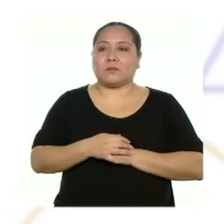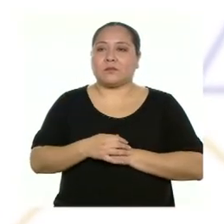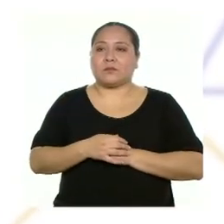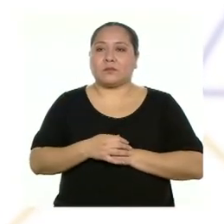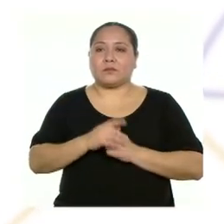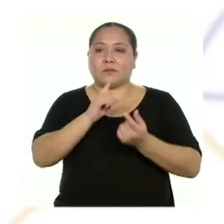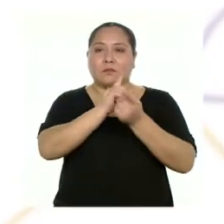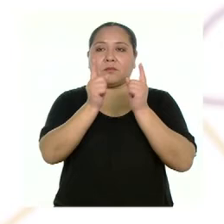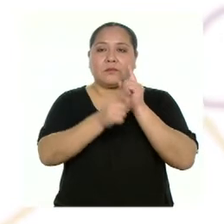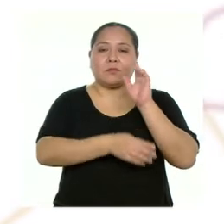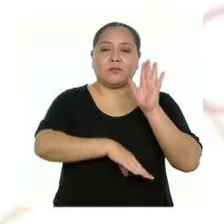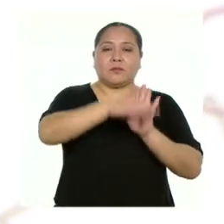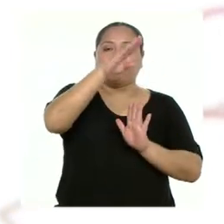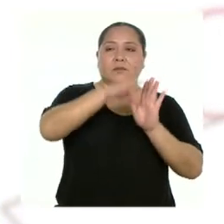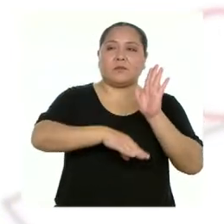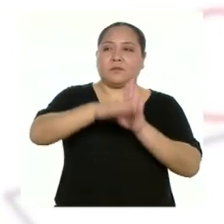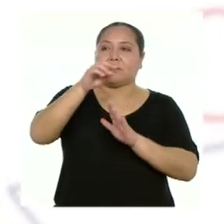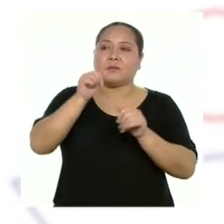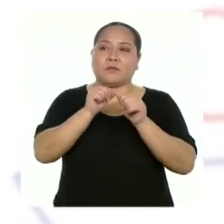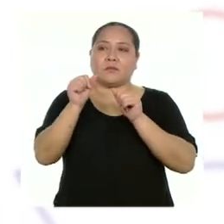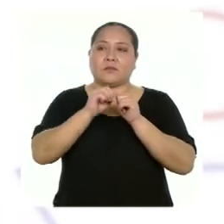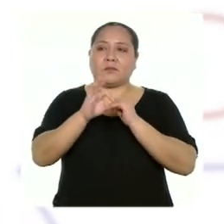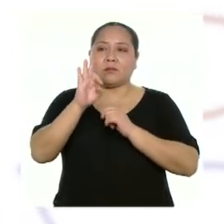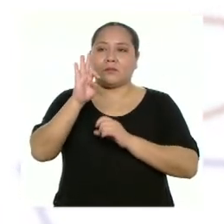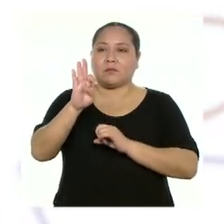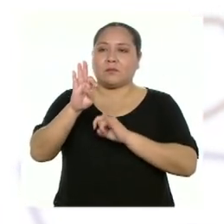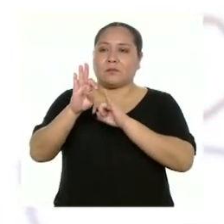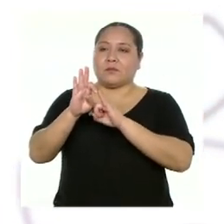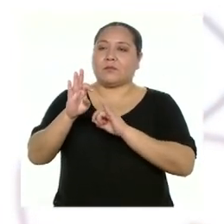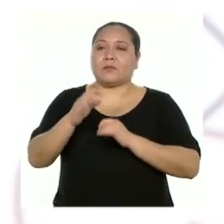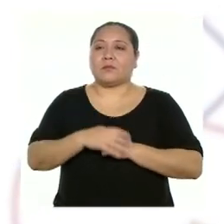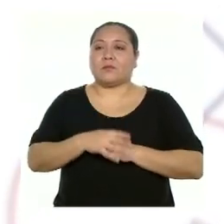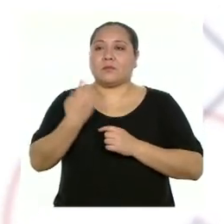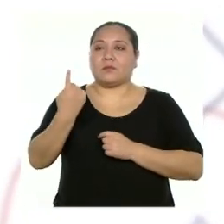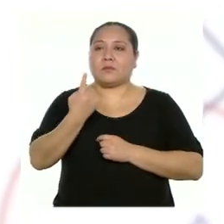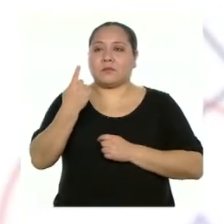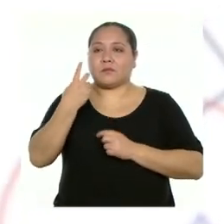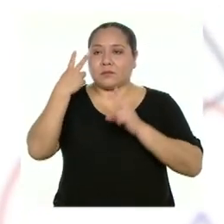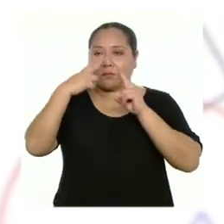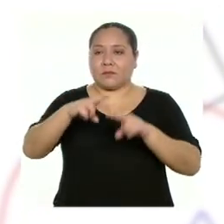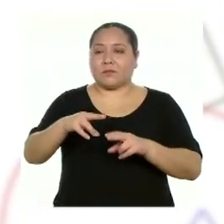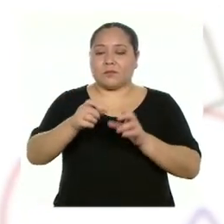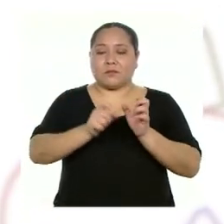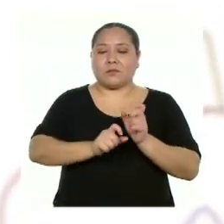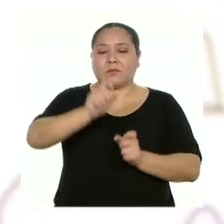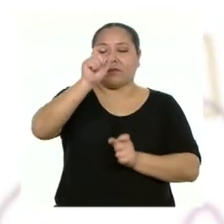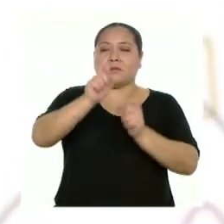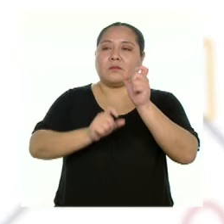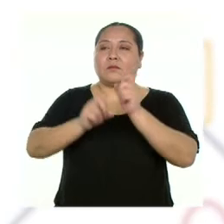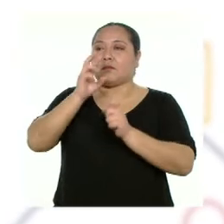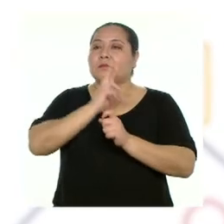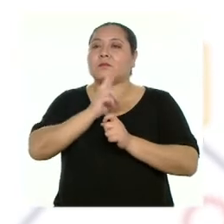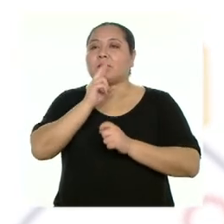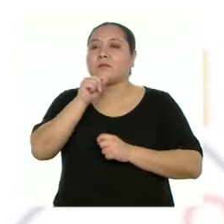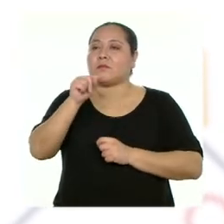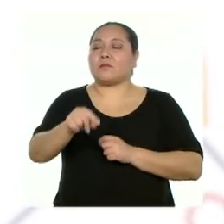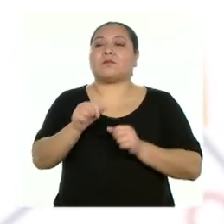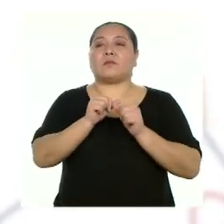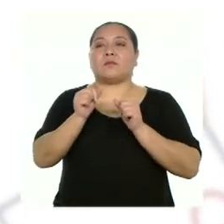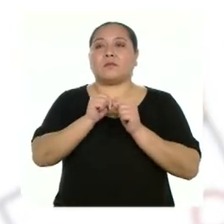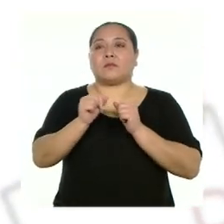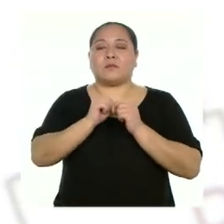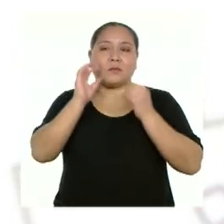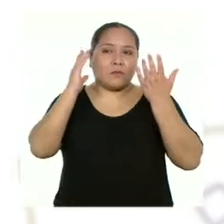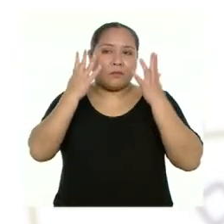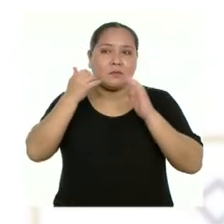Cambian también los valores de las frecuencias. Ahora solo observamos las barras rojas y el valor es similar,